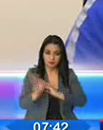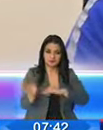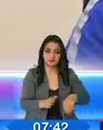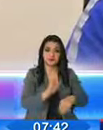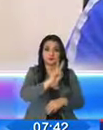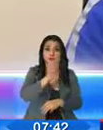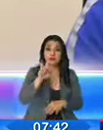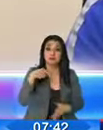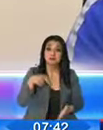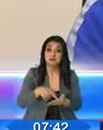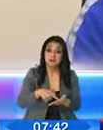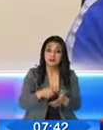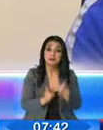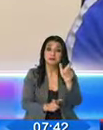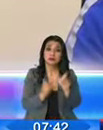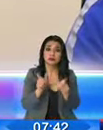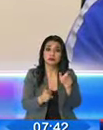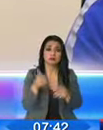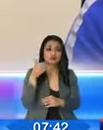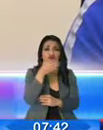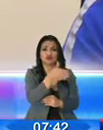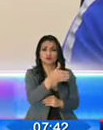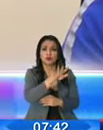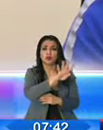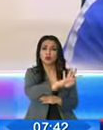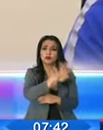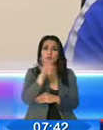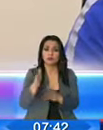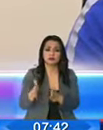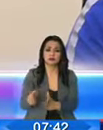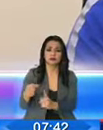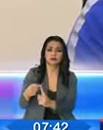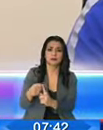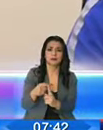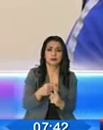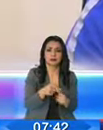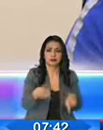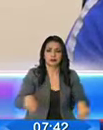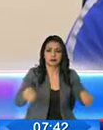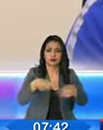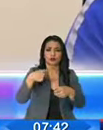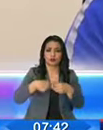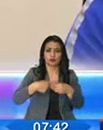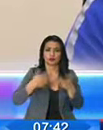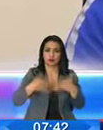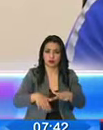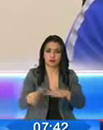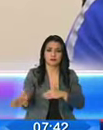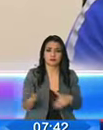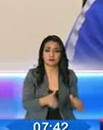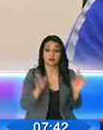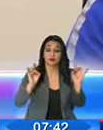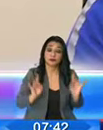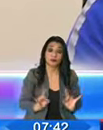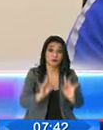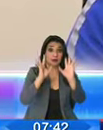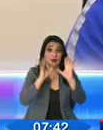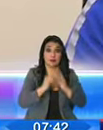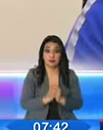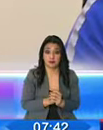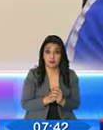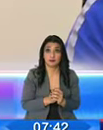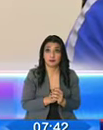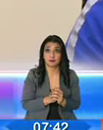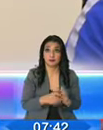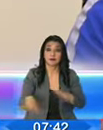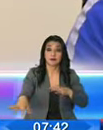200.000 personas acudieron a los 44 cementerios en el Distrito Metropolitano de Quito y afortunadamente, en virtud de tener un